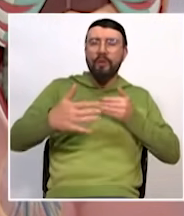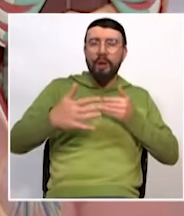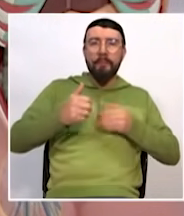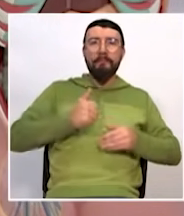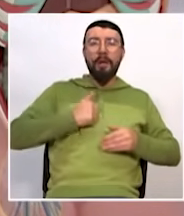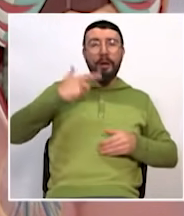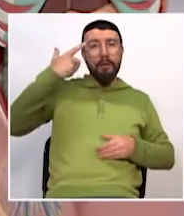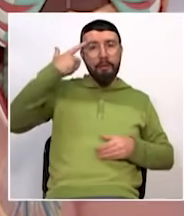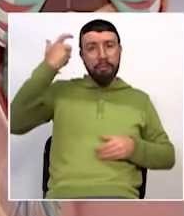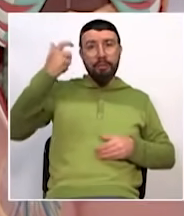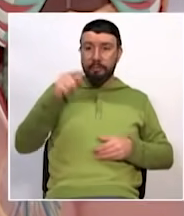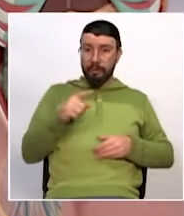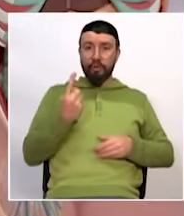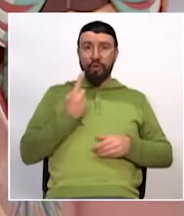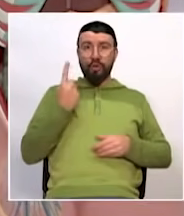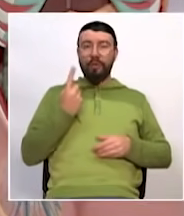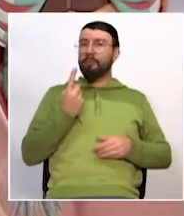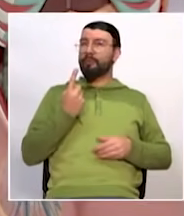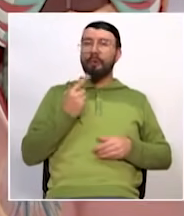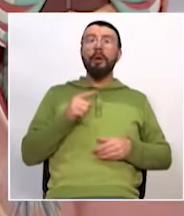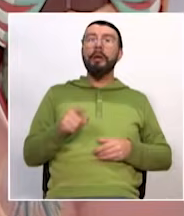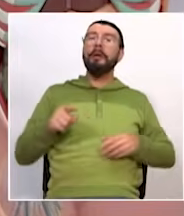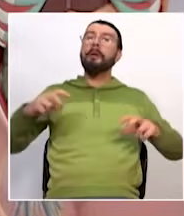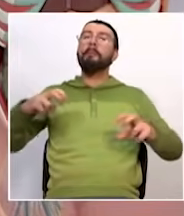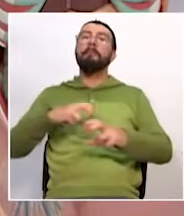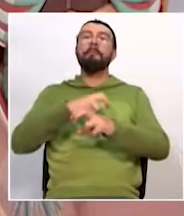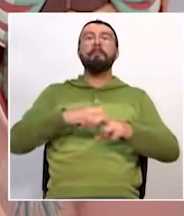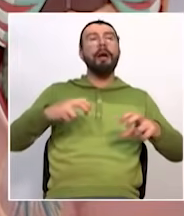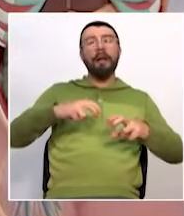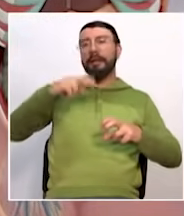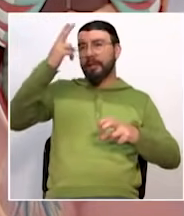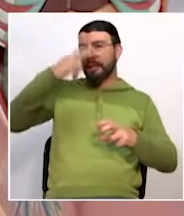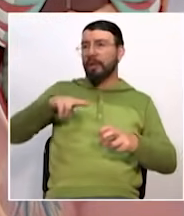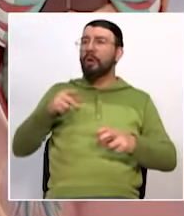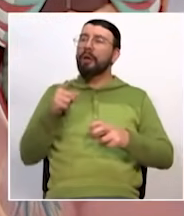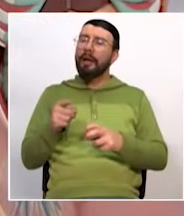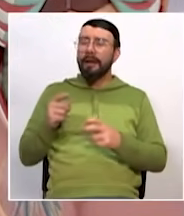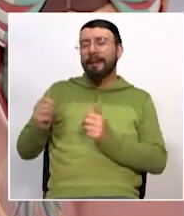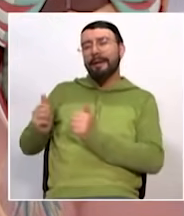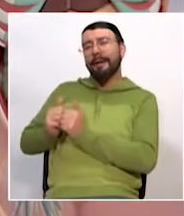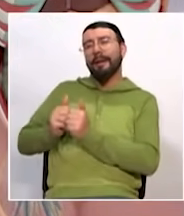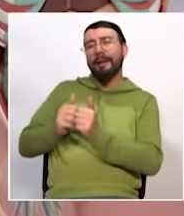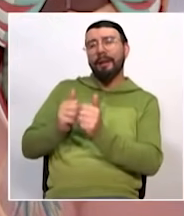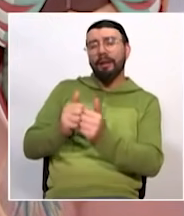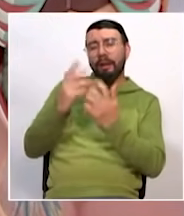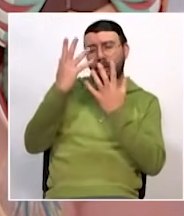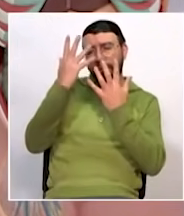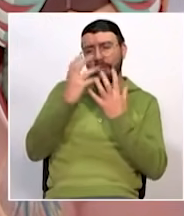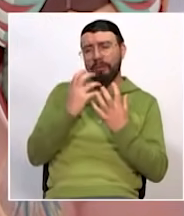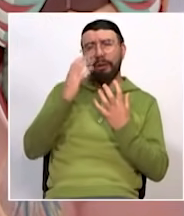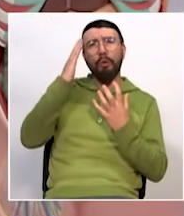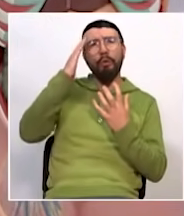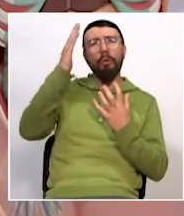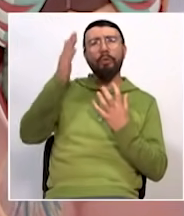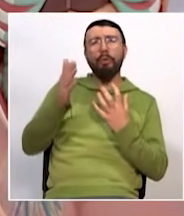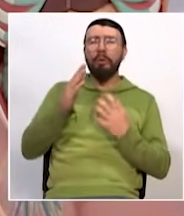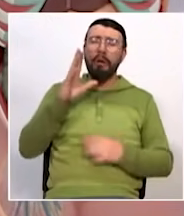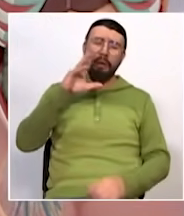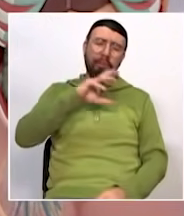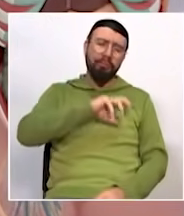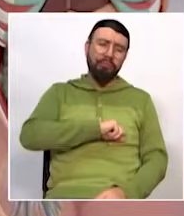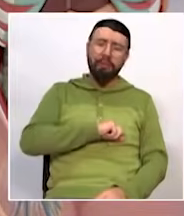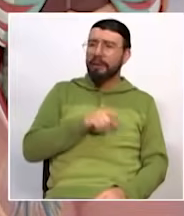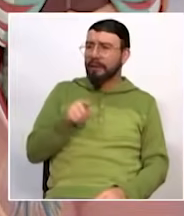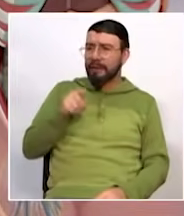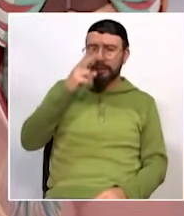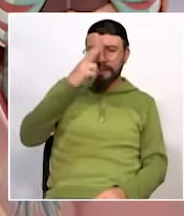solita es la persona que sale al parque paseando los hijos entran una depresión del futuro tan incierto los hijos el mundo tan